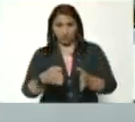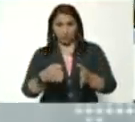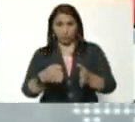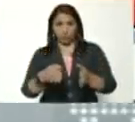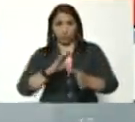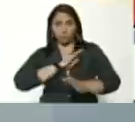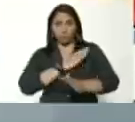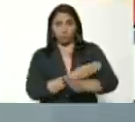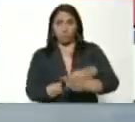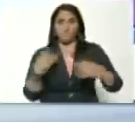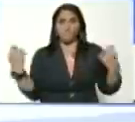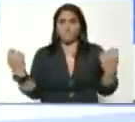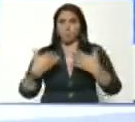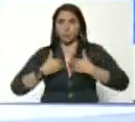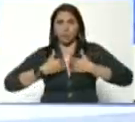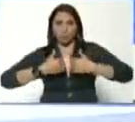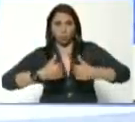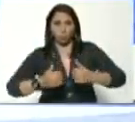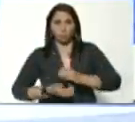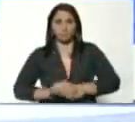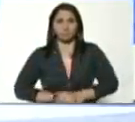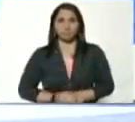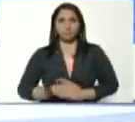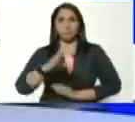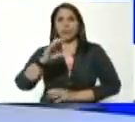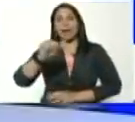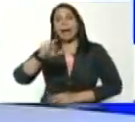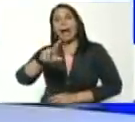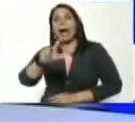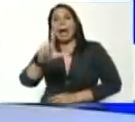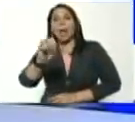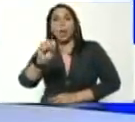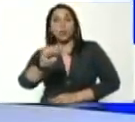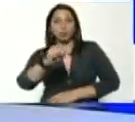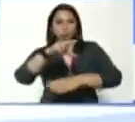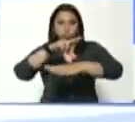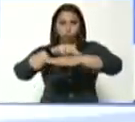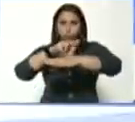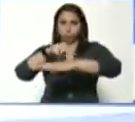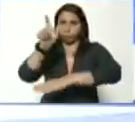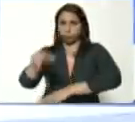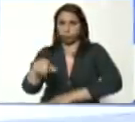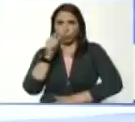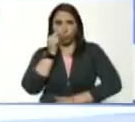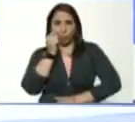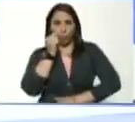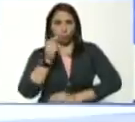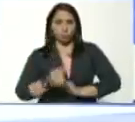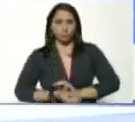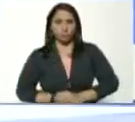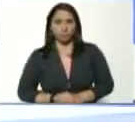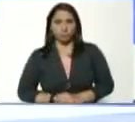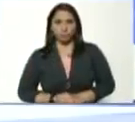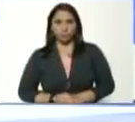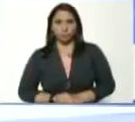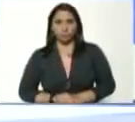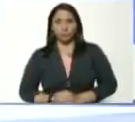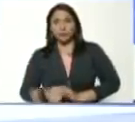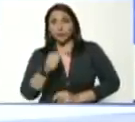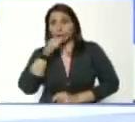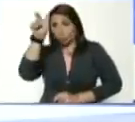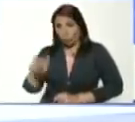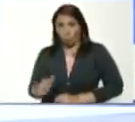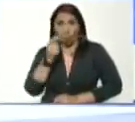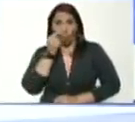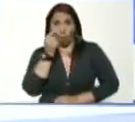del Poder Popular para la Salud, doctor Carlos Alvarado, quien ha estado los